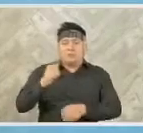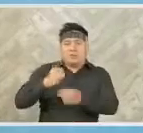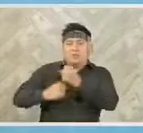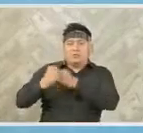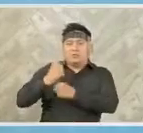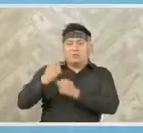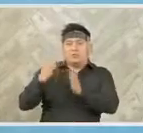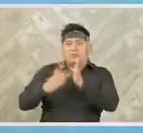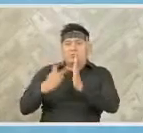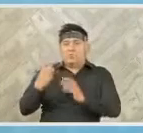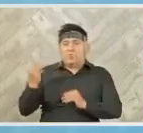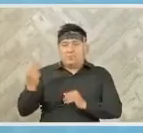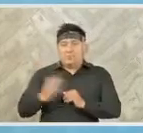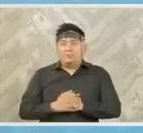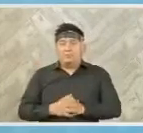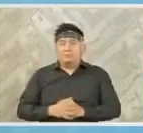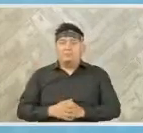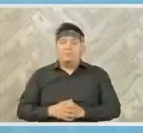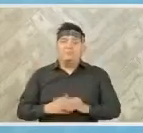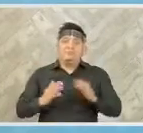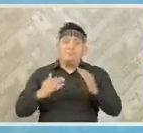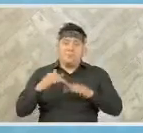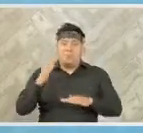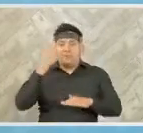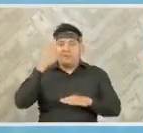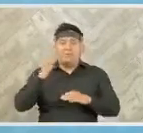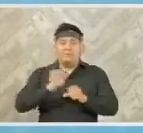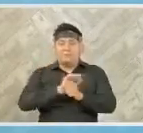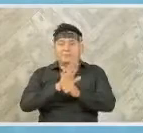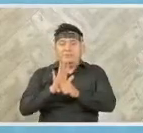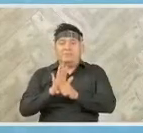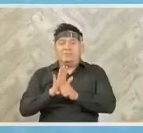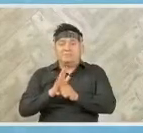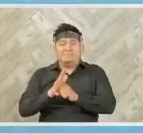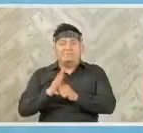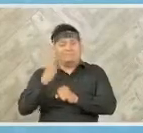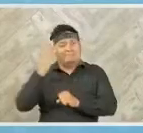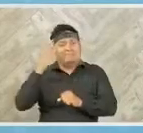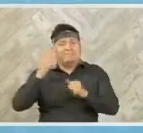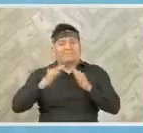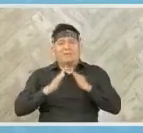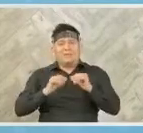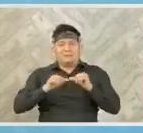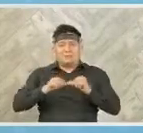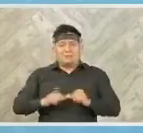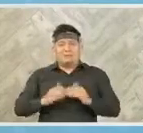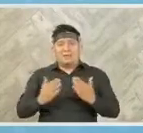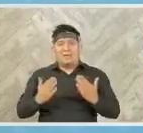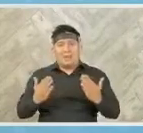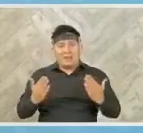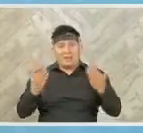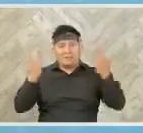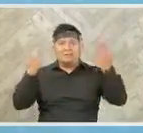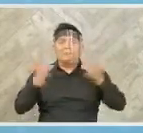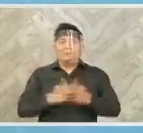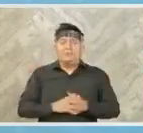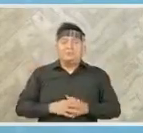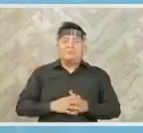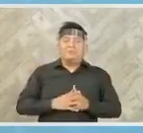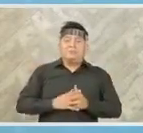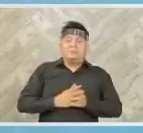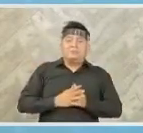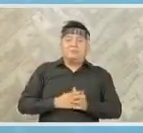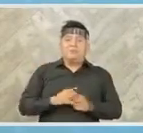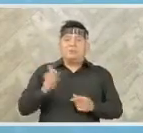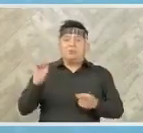anterior, pese a las circunstancias de pandemia en la que nos encontrábamos, garantizó durante el año de manera